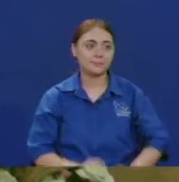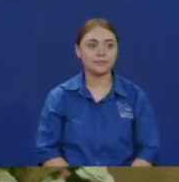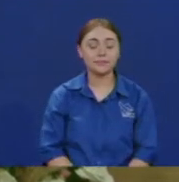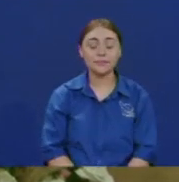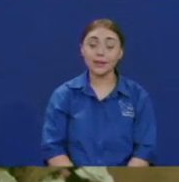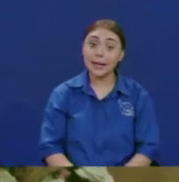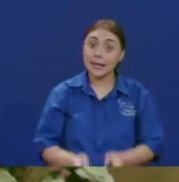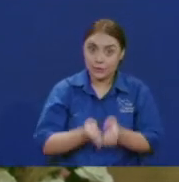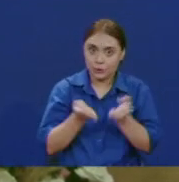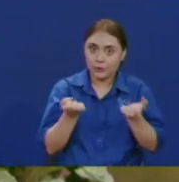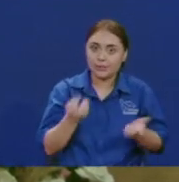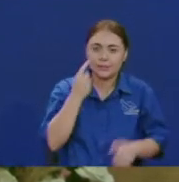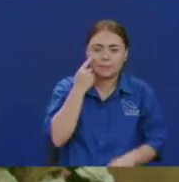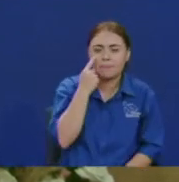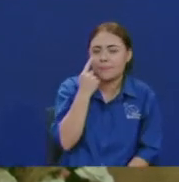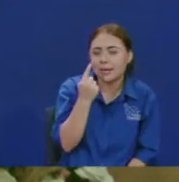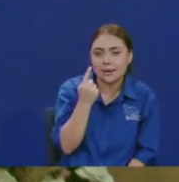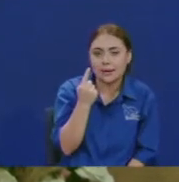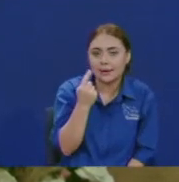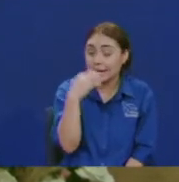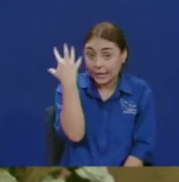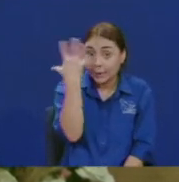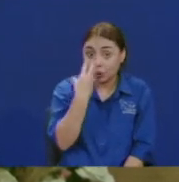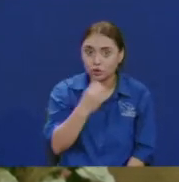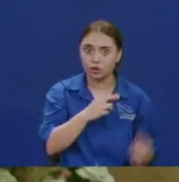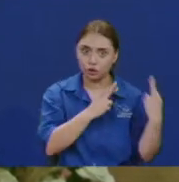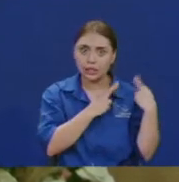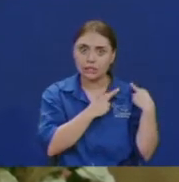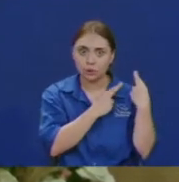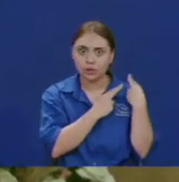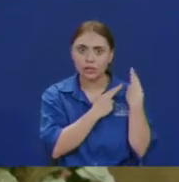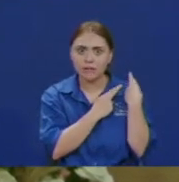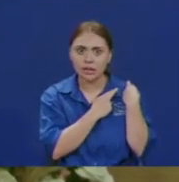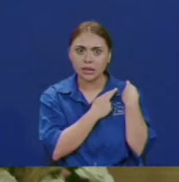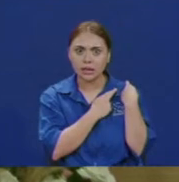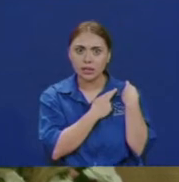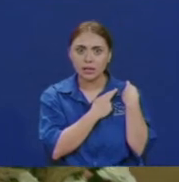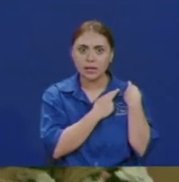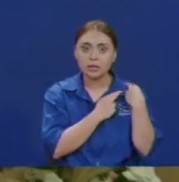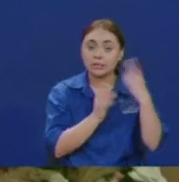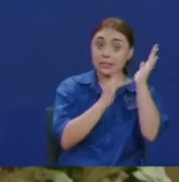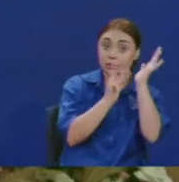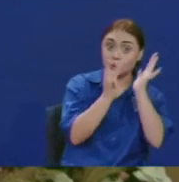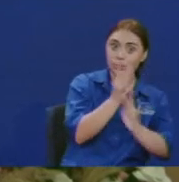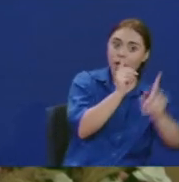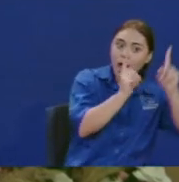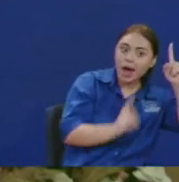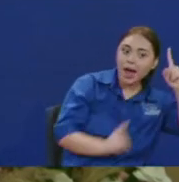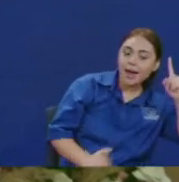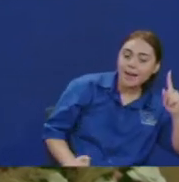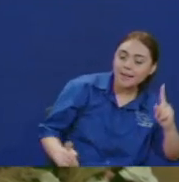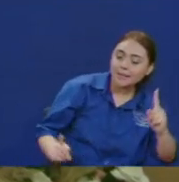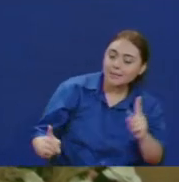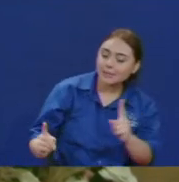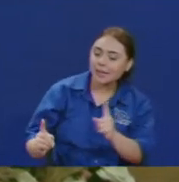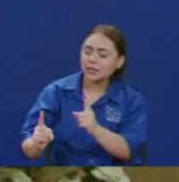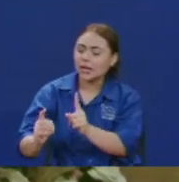Entonces, pero mire qué responsabilidad. Porque entonces el amado desciende y come y